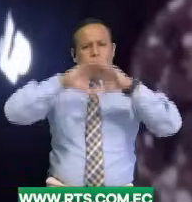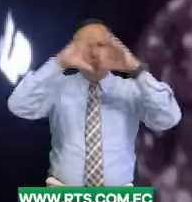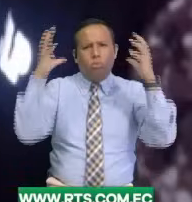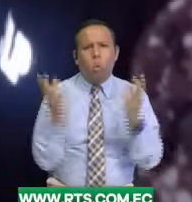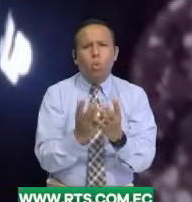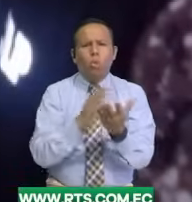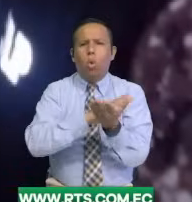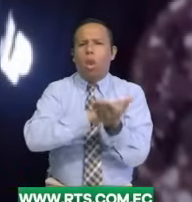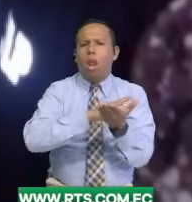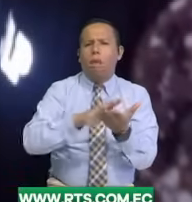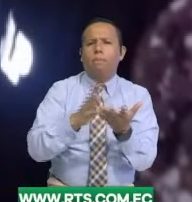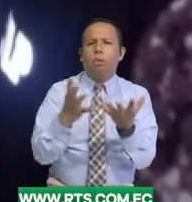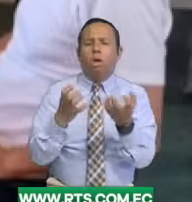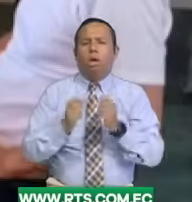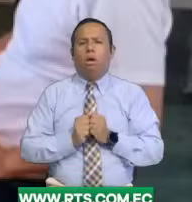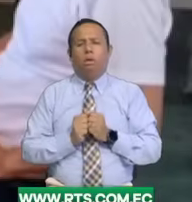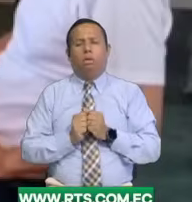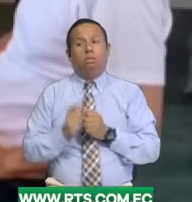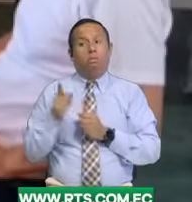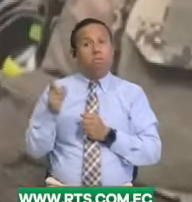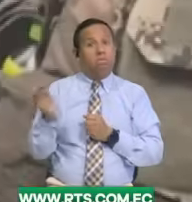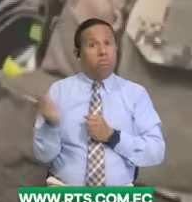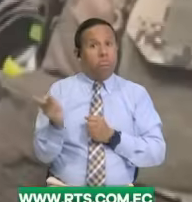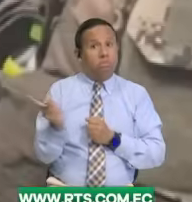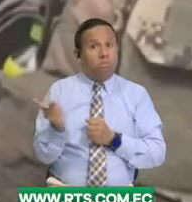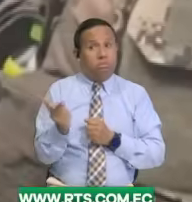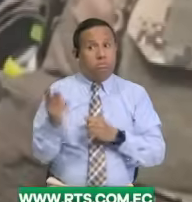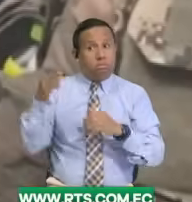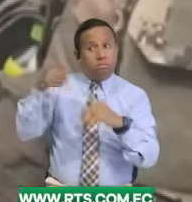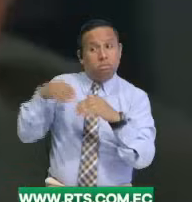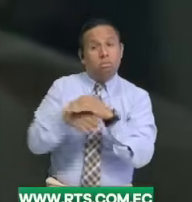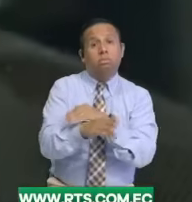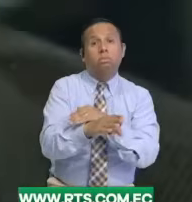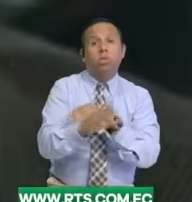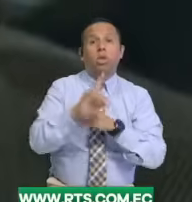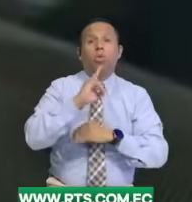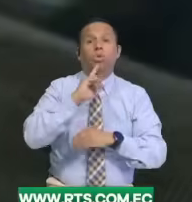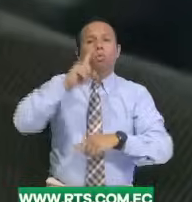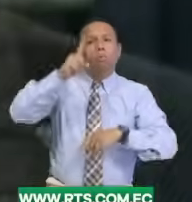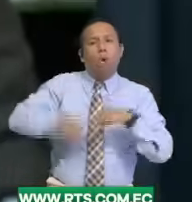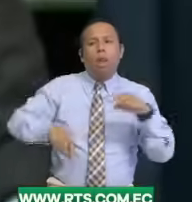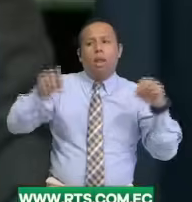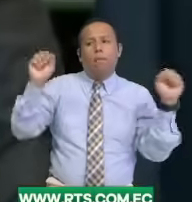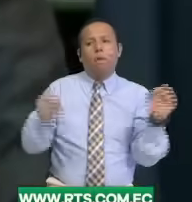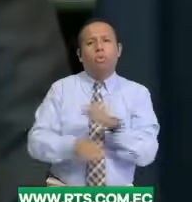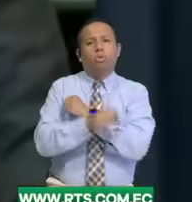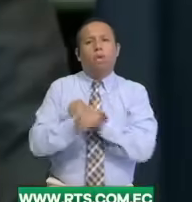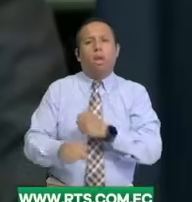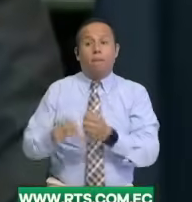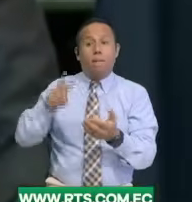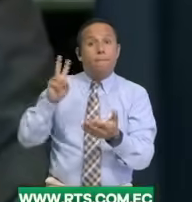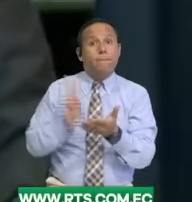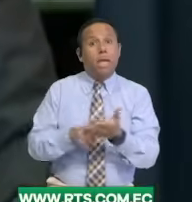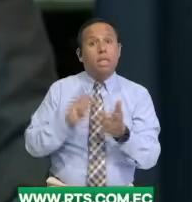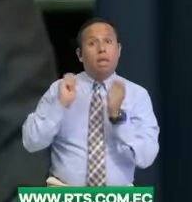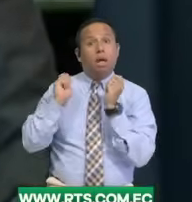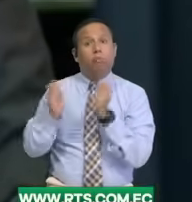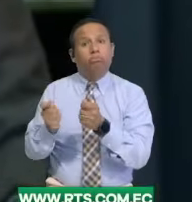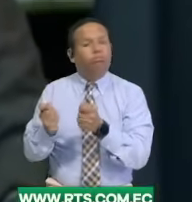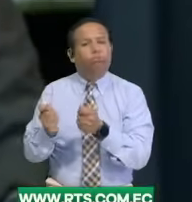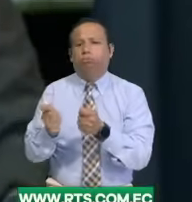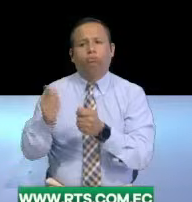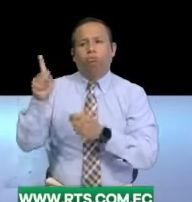tanto Correa como Glass no tienen acceso a visas estadounidenses. La medida alcanza hasta